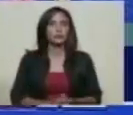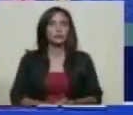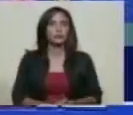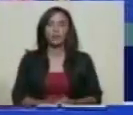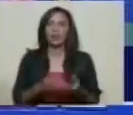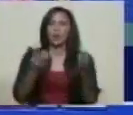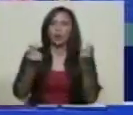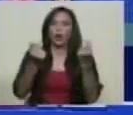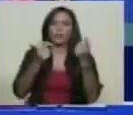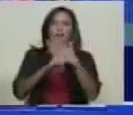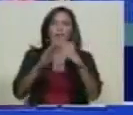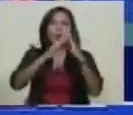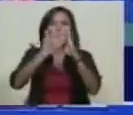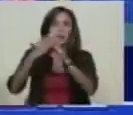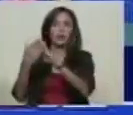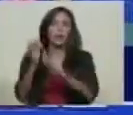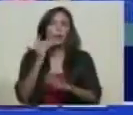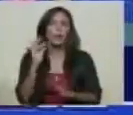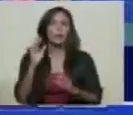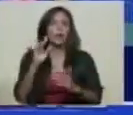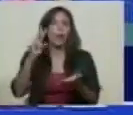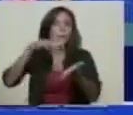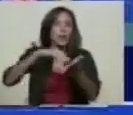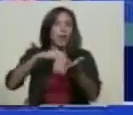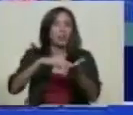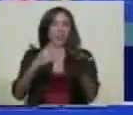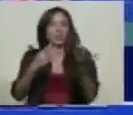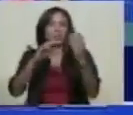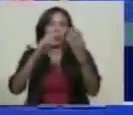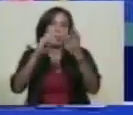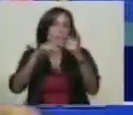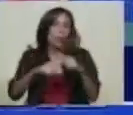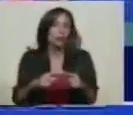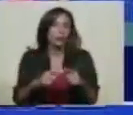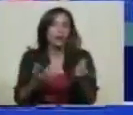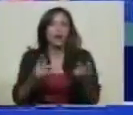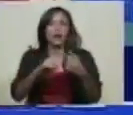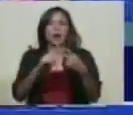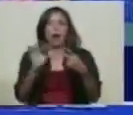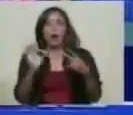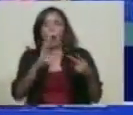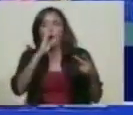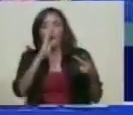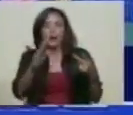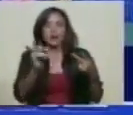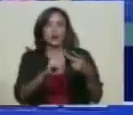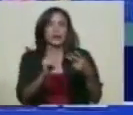¿Cuántas comunidades son en Miranda, por ejemplo? ¿Cuántas comunidades en Barinas, Argenis?